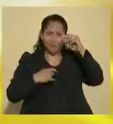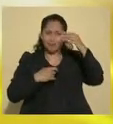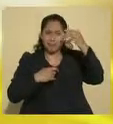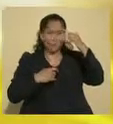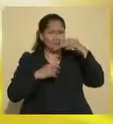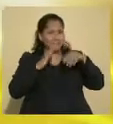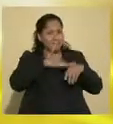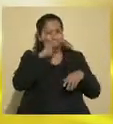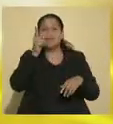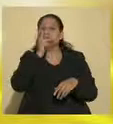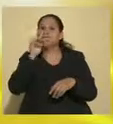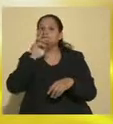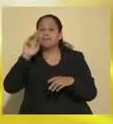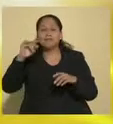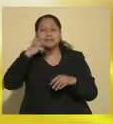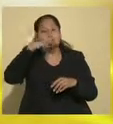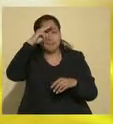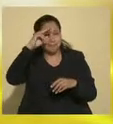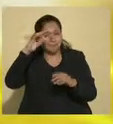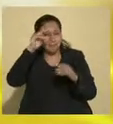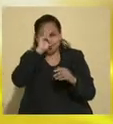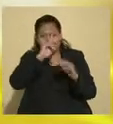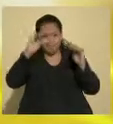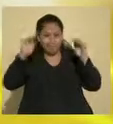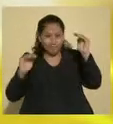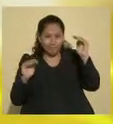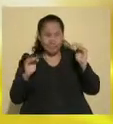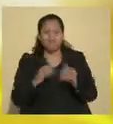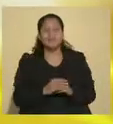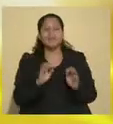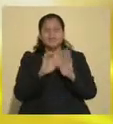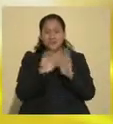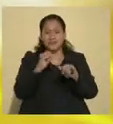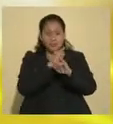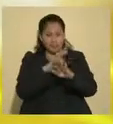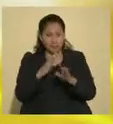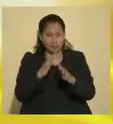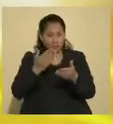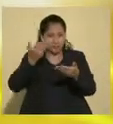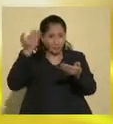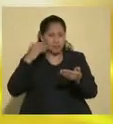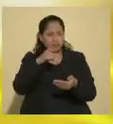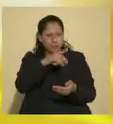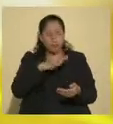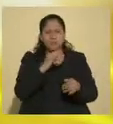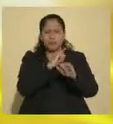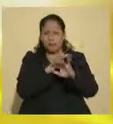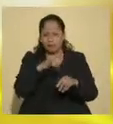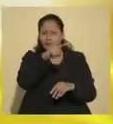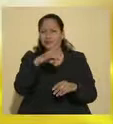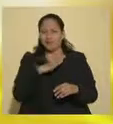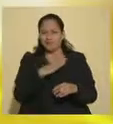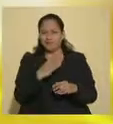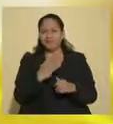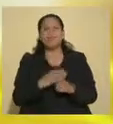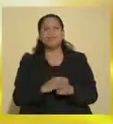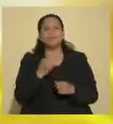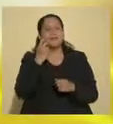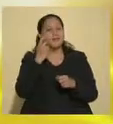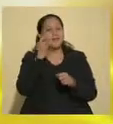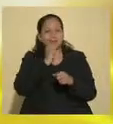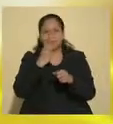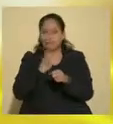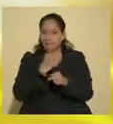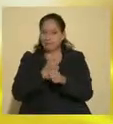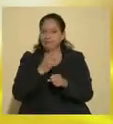tocado verlo. El acceso a la información de hoy no es hace 20 años. No, no es hace 20 años y creo que sí debe de ser importante que los papás hablen